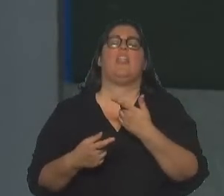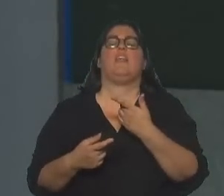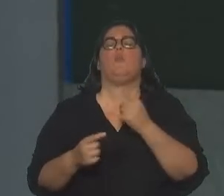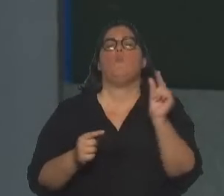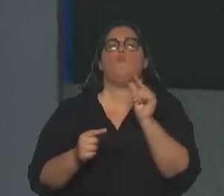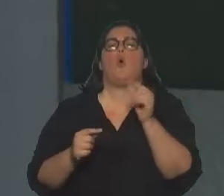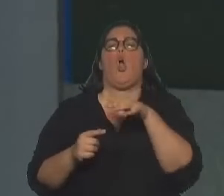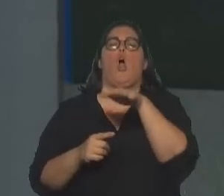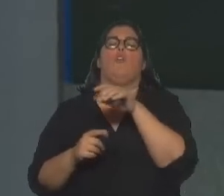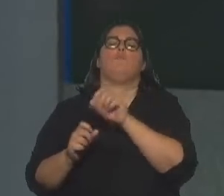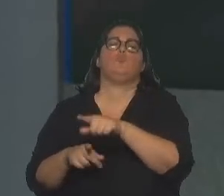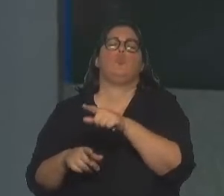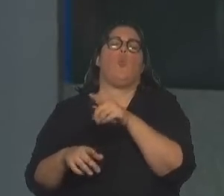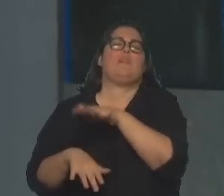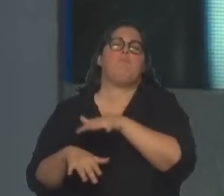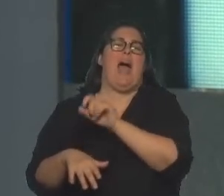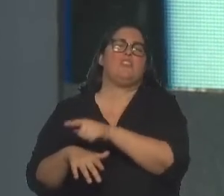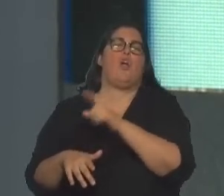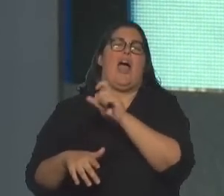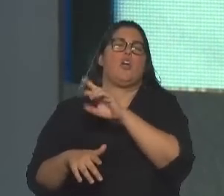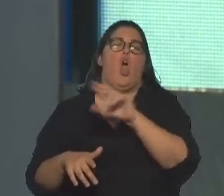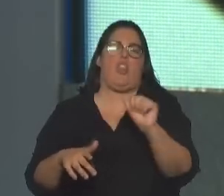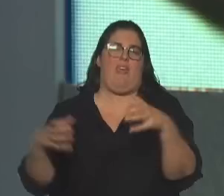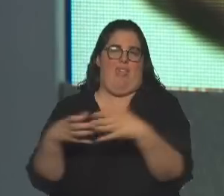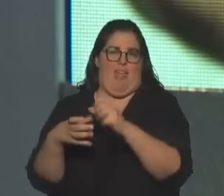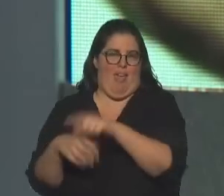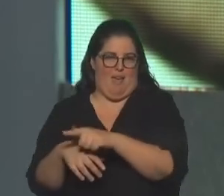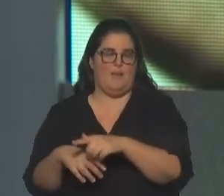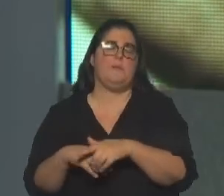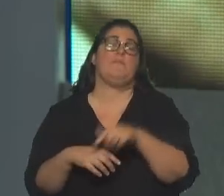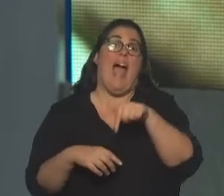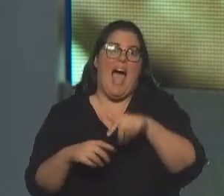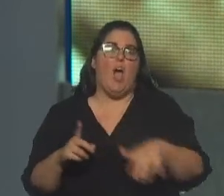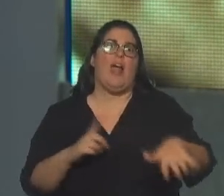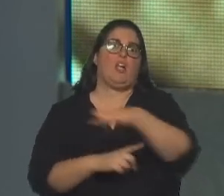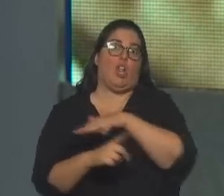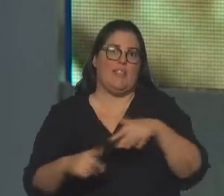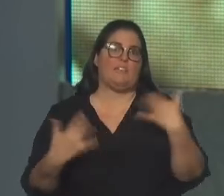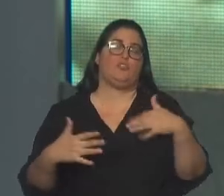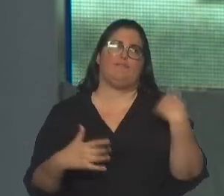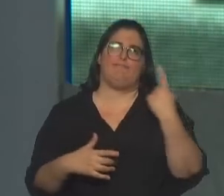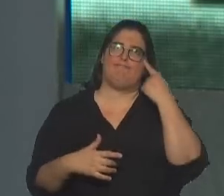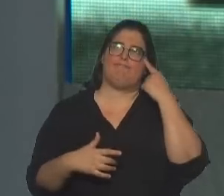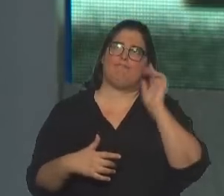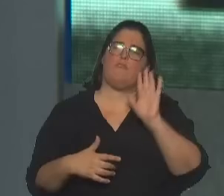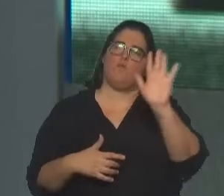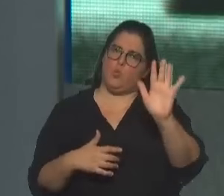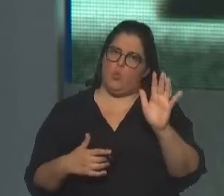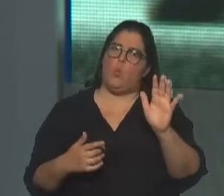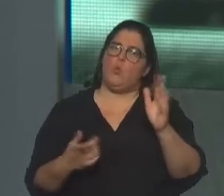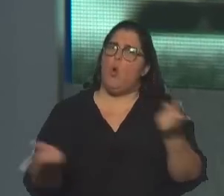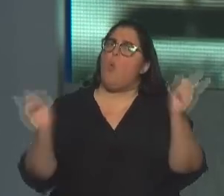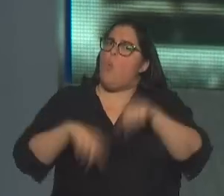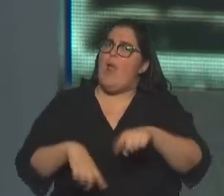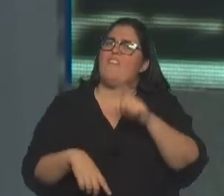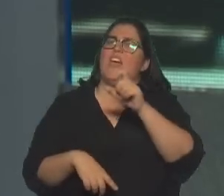que bueno, la verdad queda un escenario en donde quizás hasta podemos pensar en un futuro una vuelta de